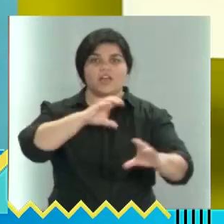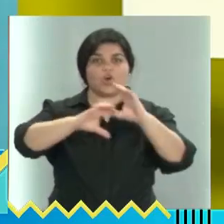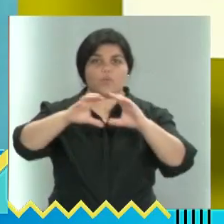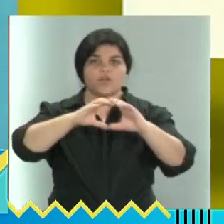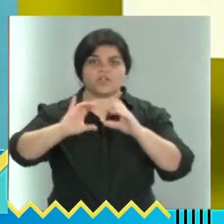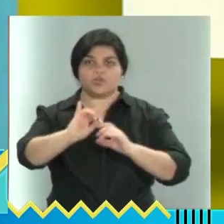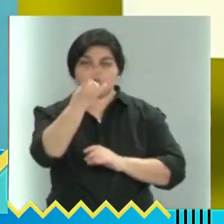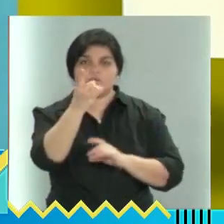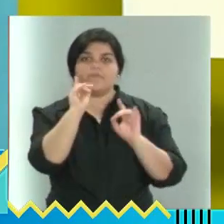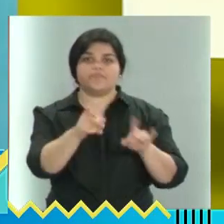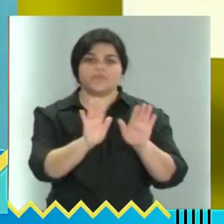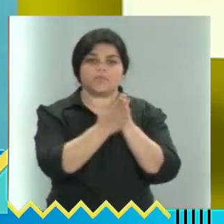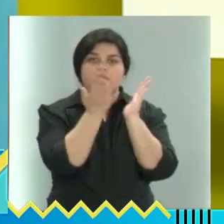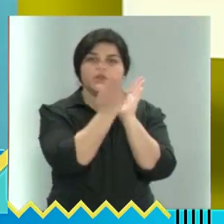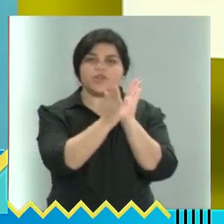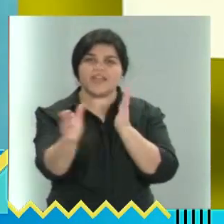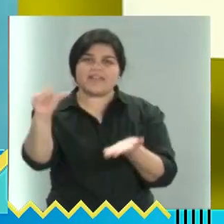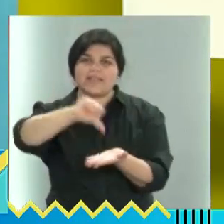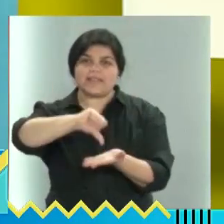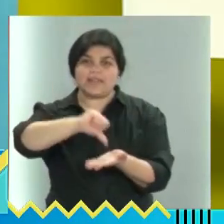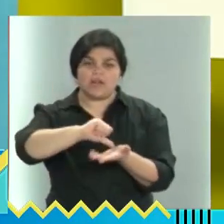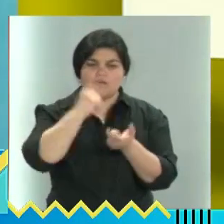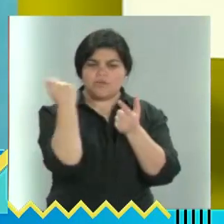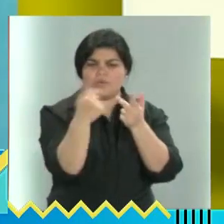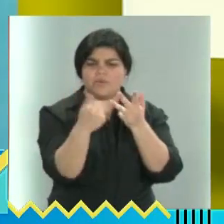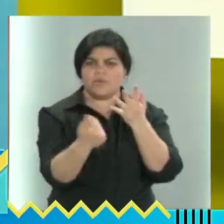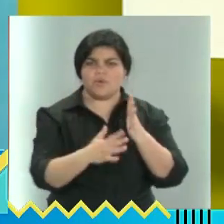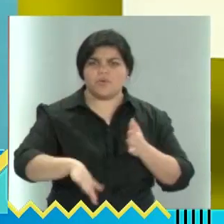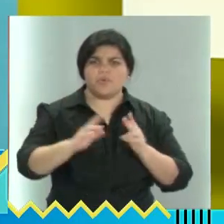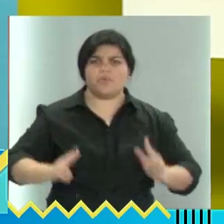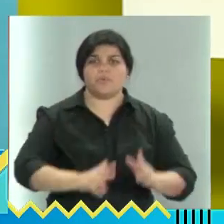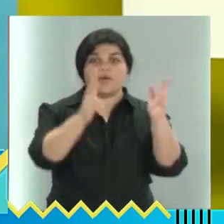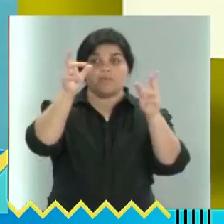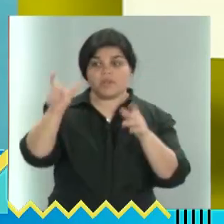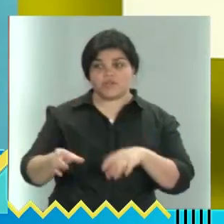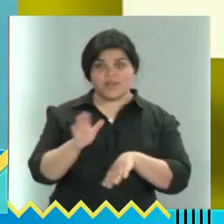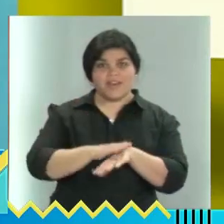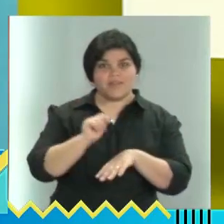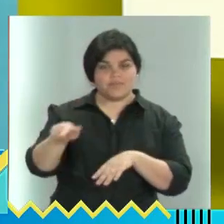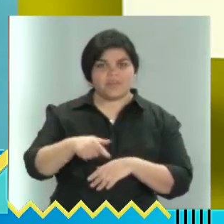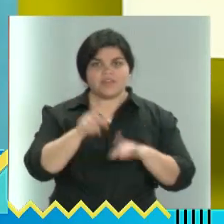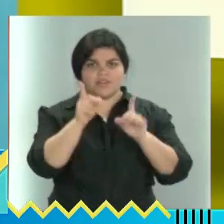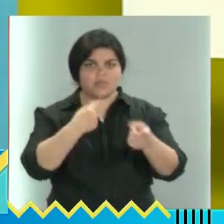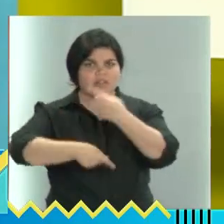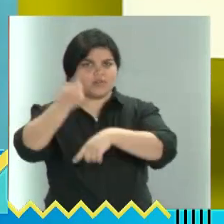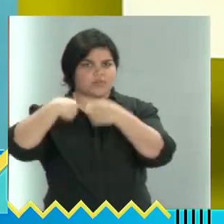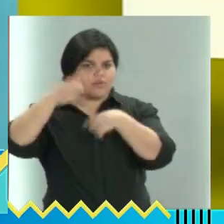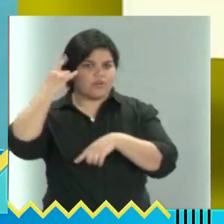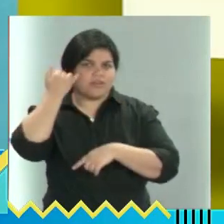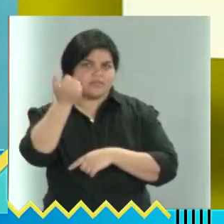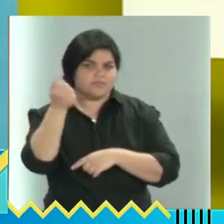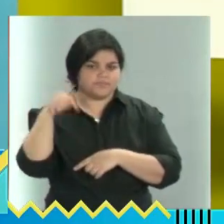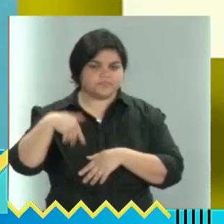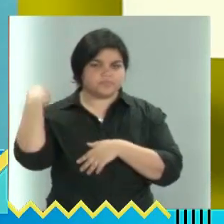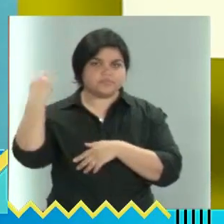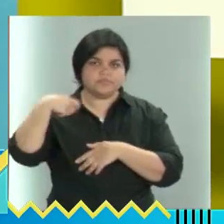Universidad, de la Biblioteca Central. Bueno, vamos a ir repasando un poco eso y también hablar acerca de la historia, ¿no? Ahora ya volviendo al programa, que